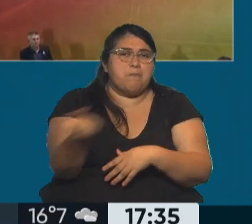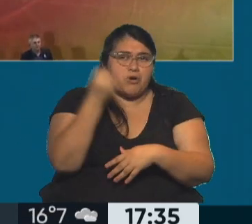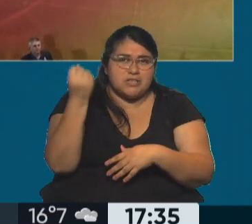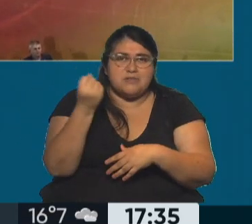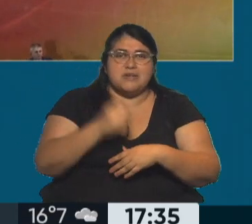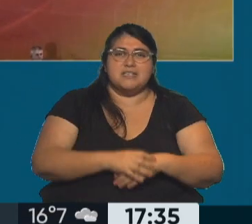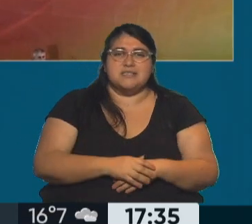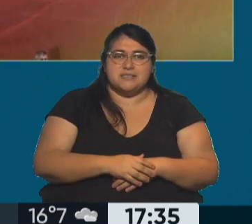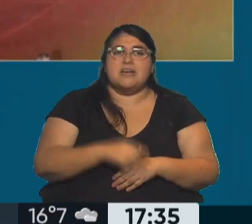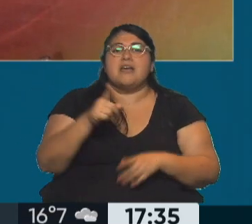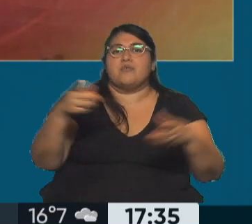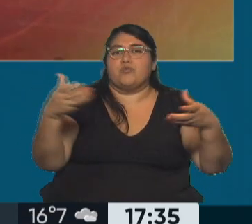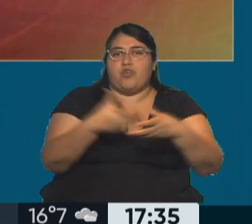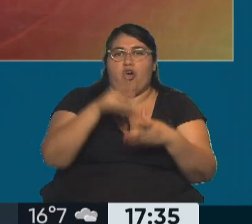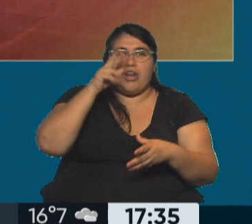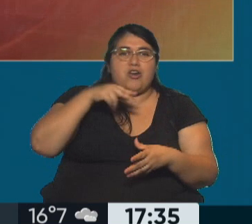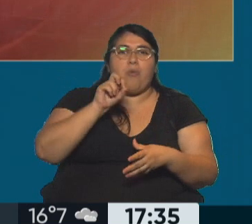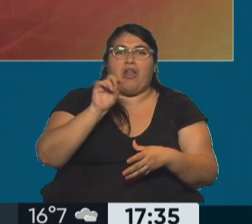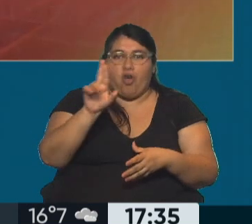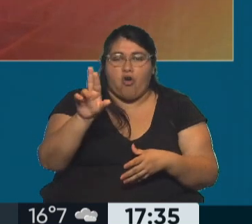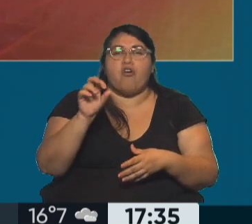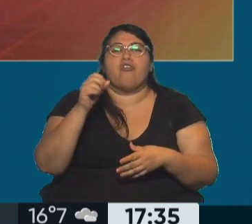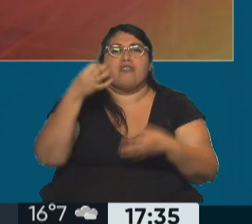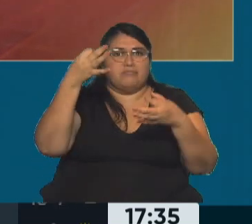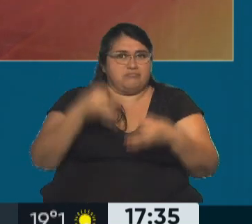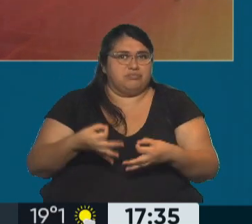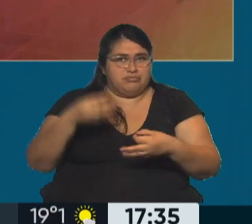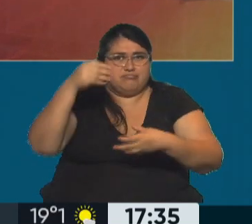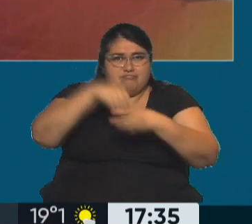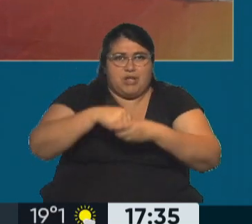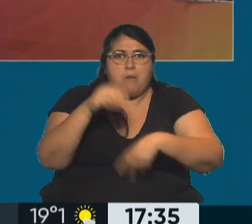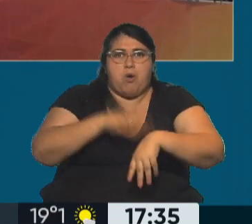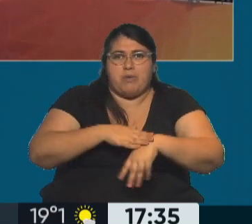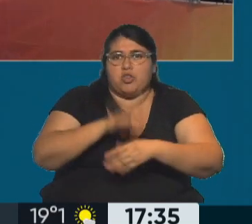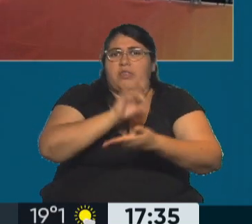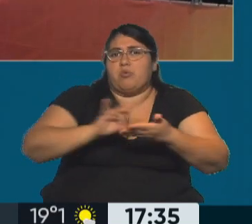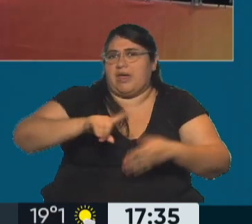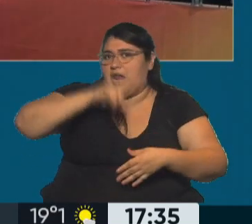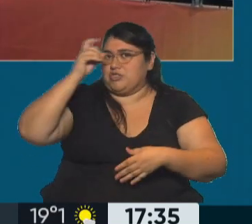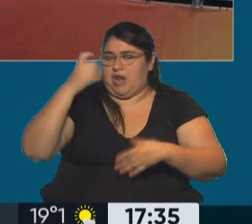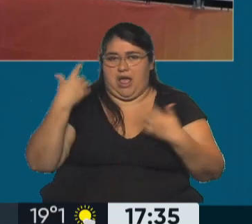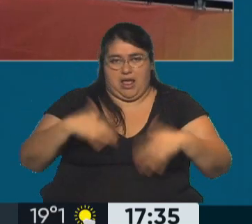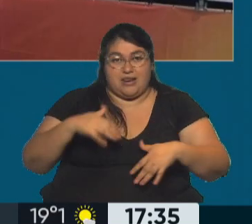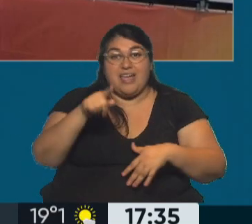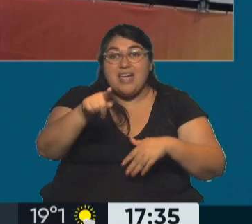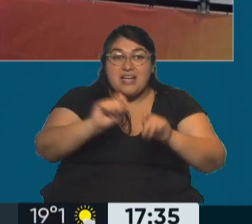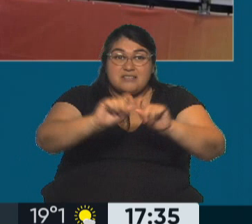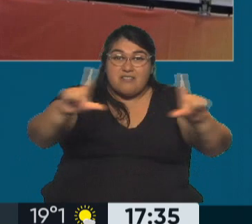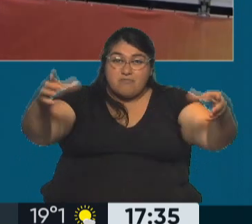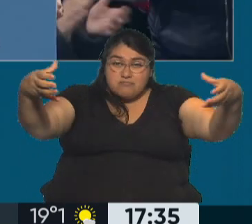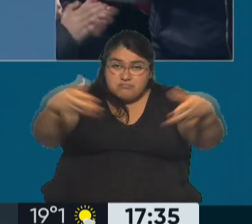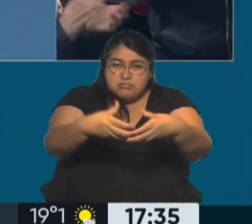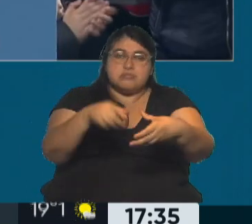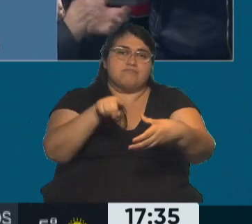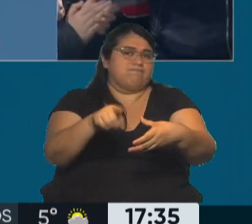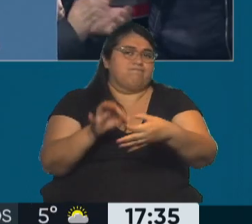dentro del Frente Renovador y del Frente de Todos. Estamos hablando de la titular de la Cámara de Diputados de la Nación. Así que creo que la postal hoy es la postal